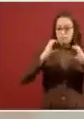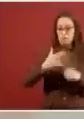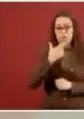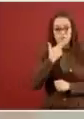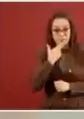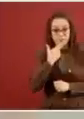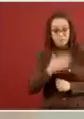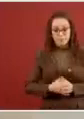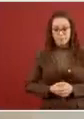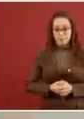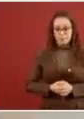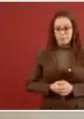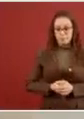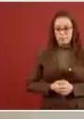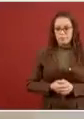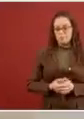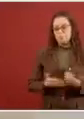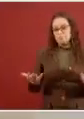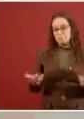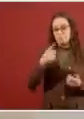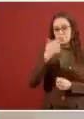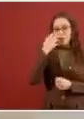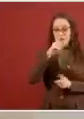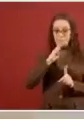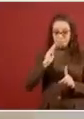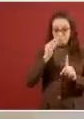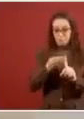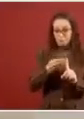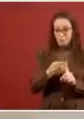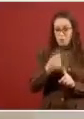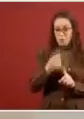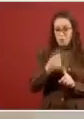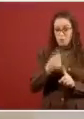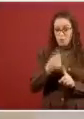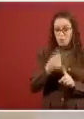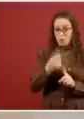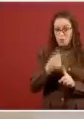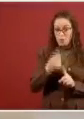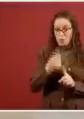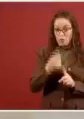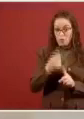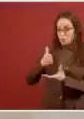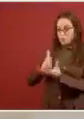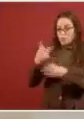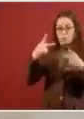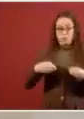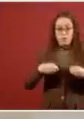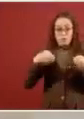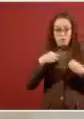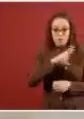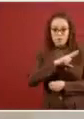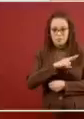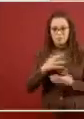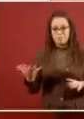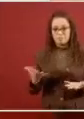momento dado, querer enfocar a un funcionario público en términos de su vida privada, pues creo que es a